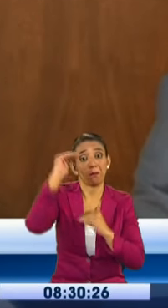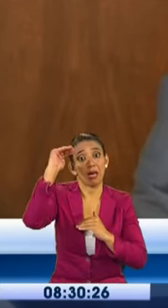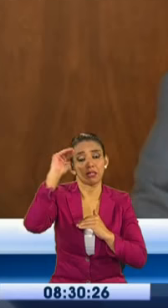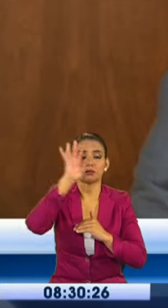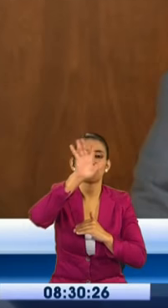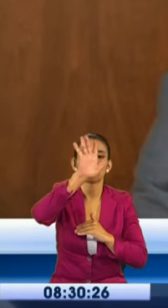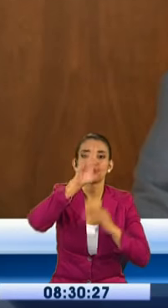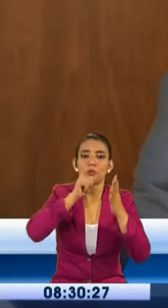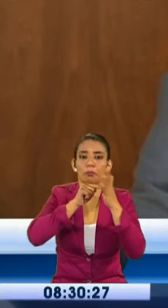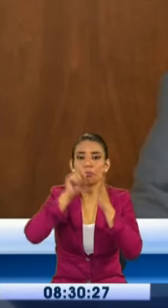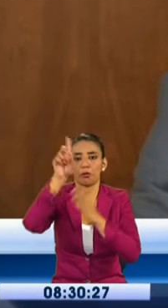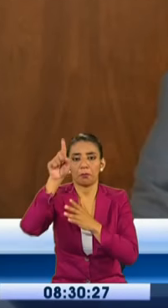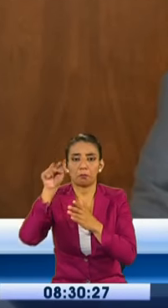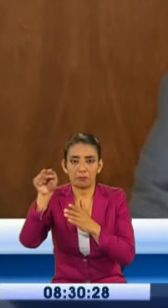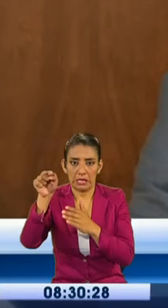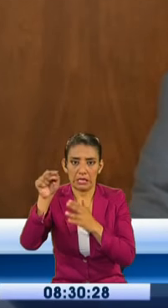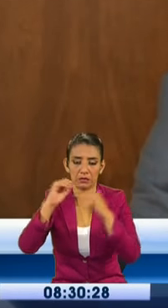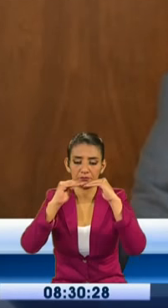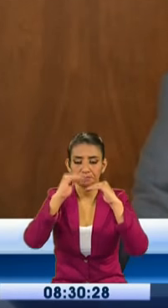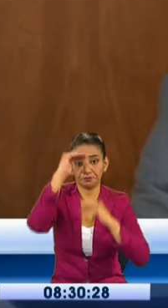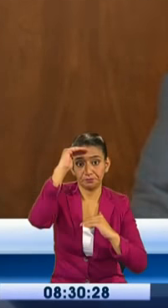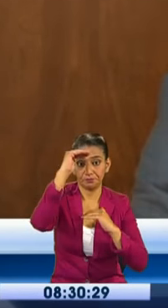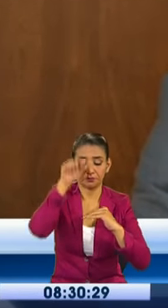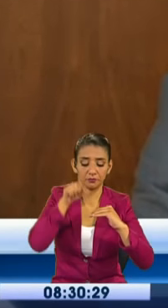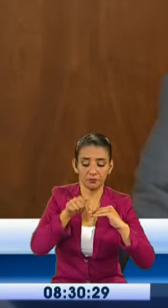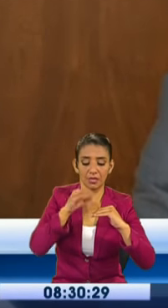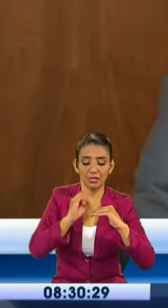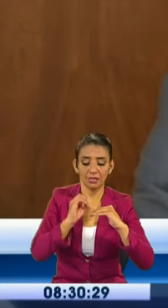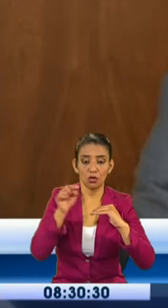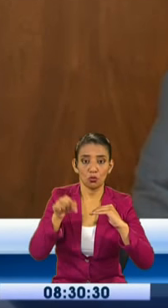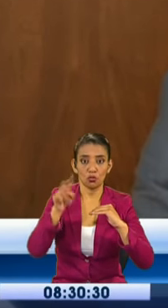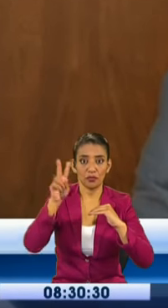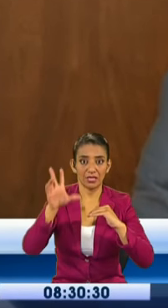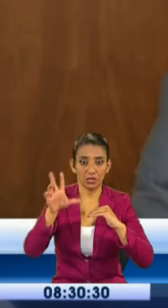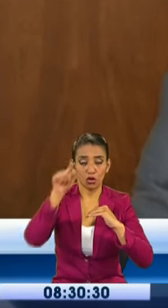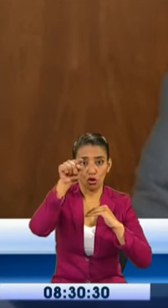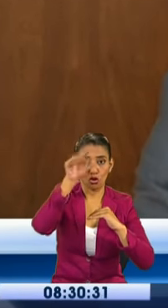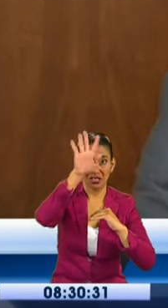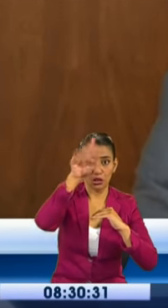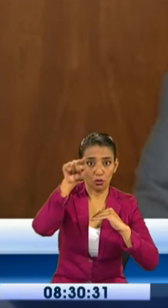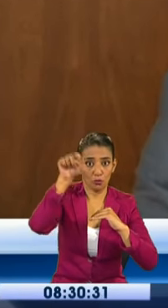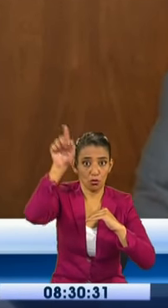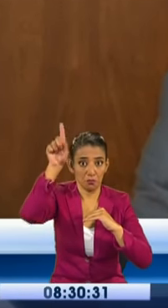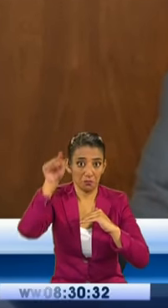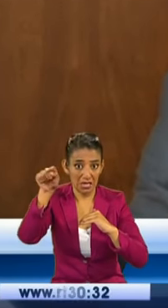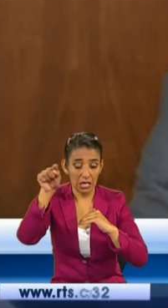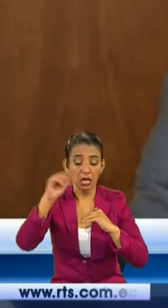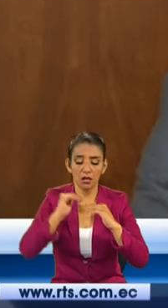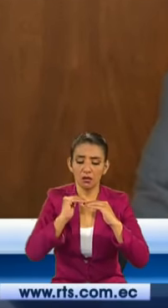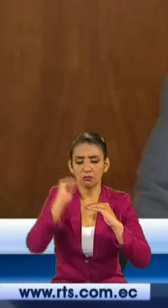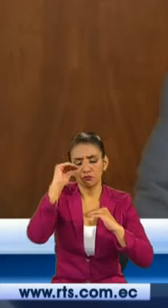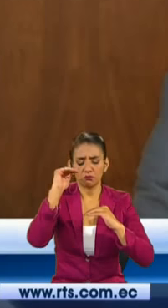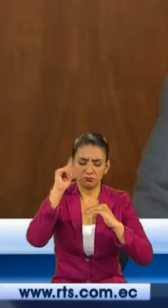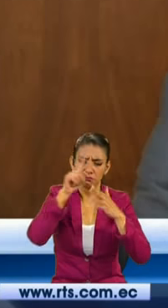mil. Dentro de este rango del 0.25 y del 5 por mil, dividen